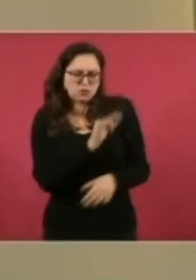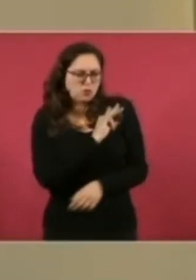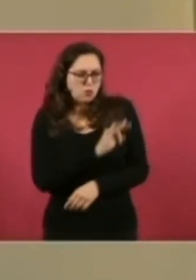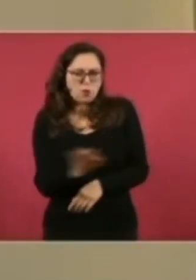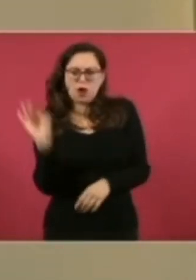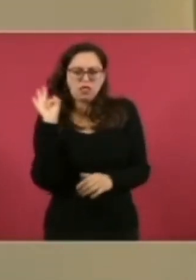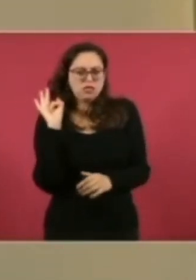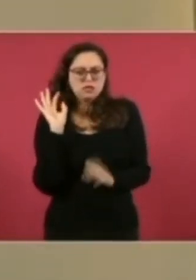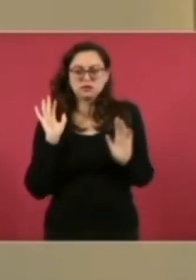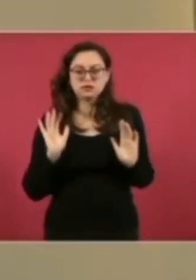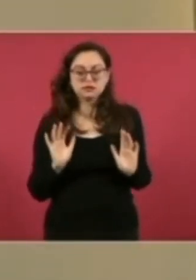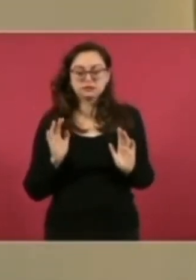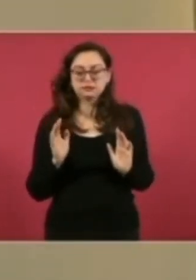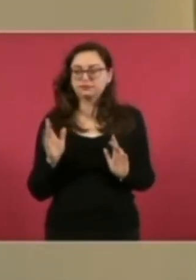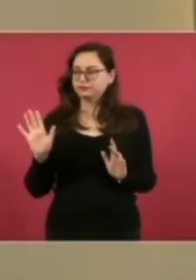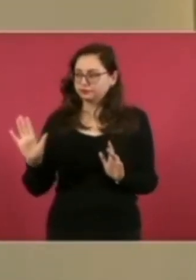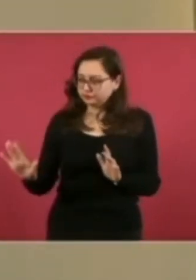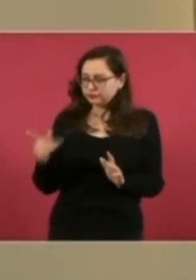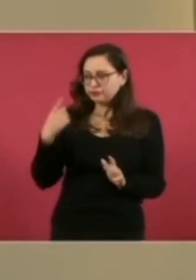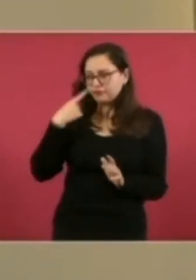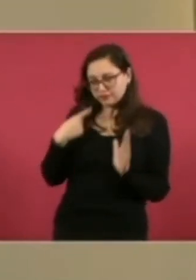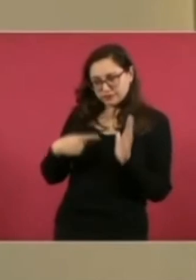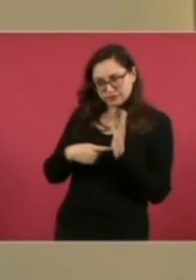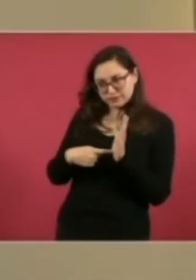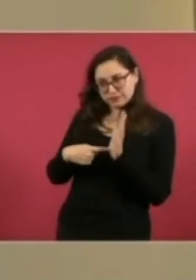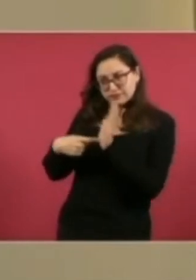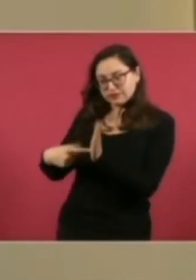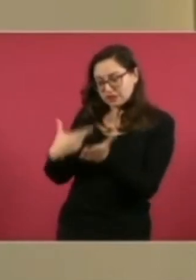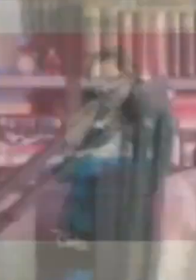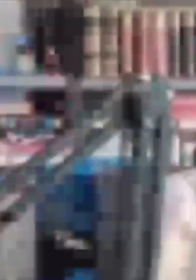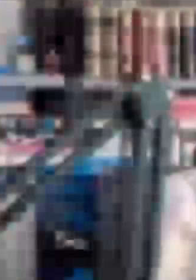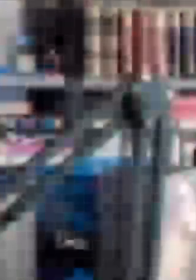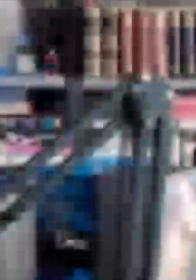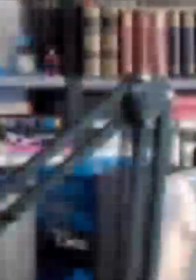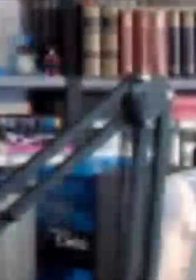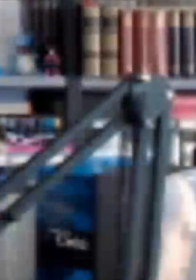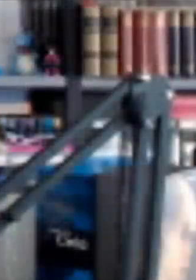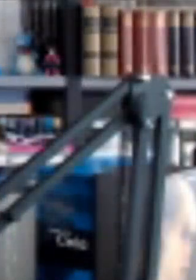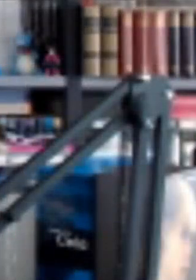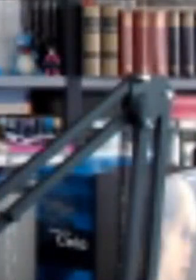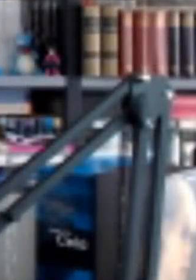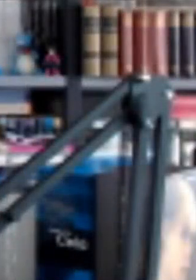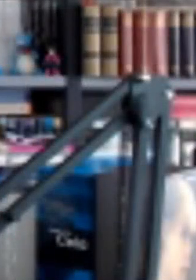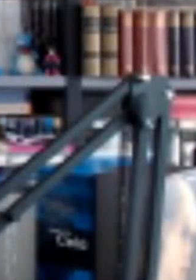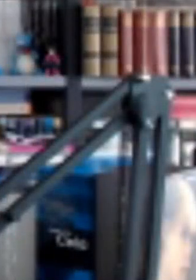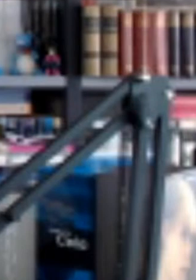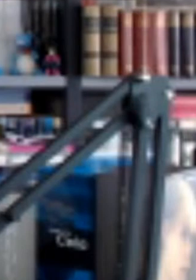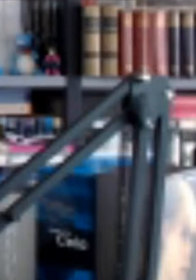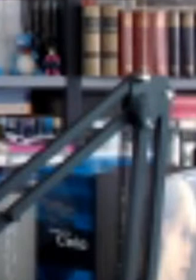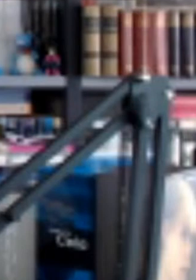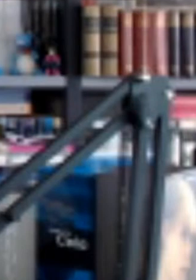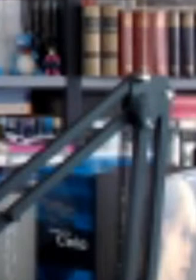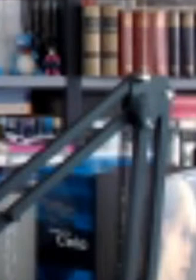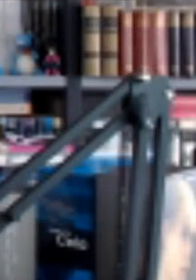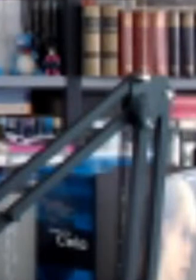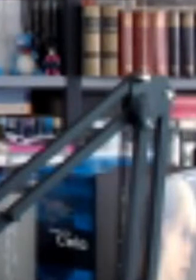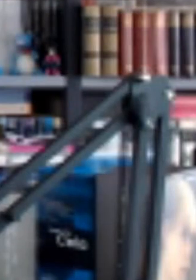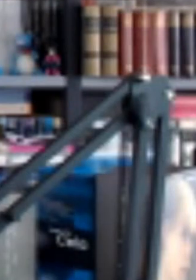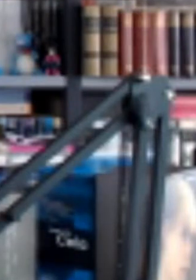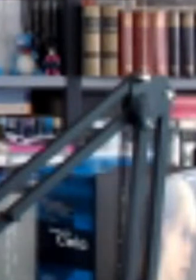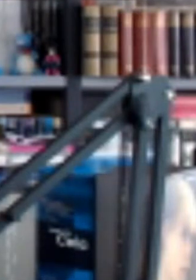Entonces, este personaje le compró a una empresa llamada Balam Seguridad Privada una serie de